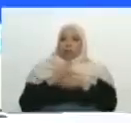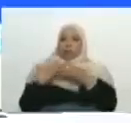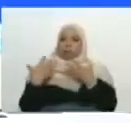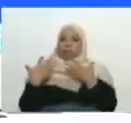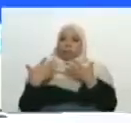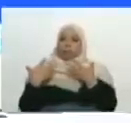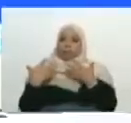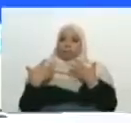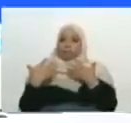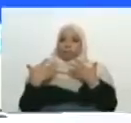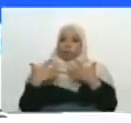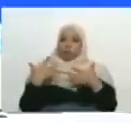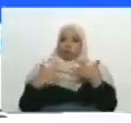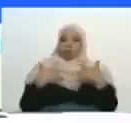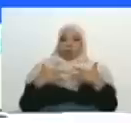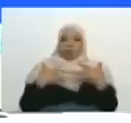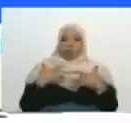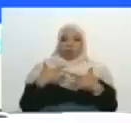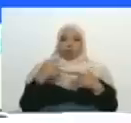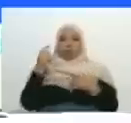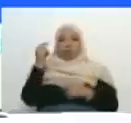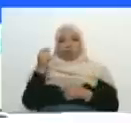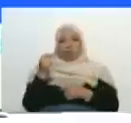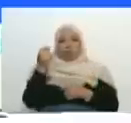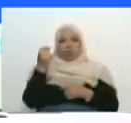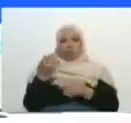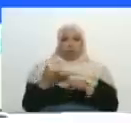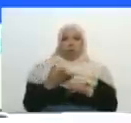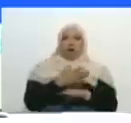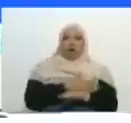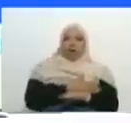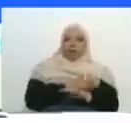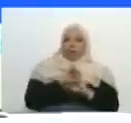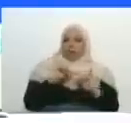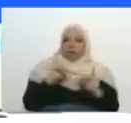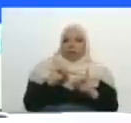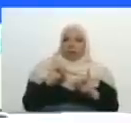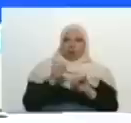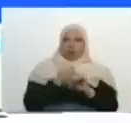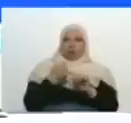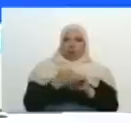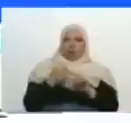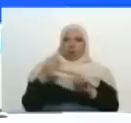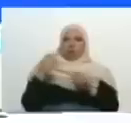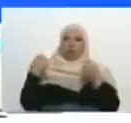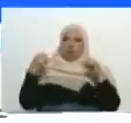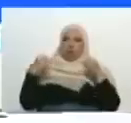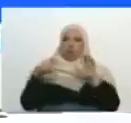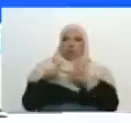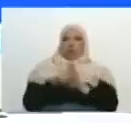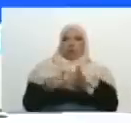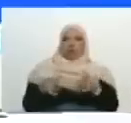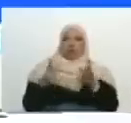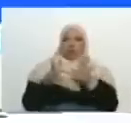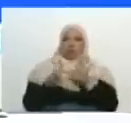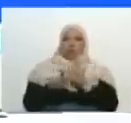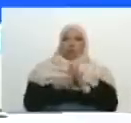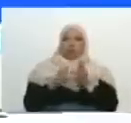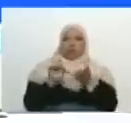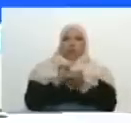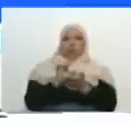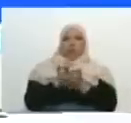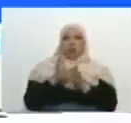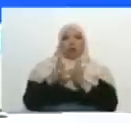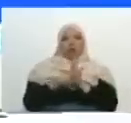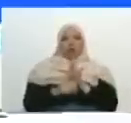a todos estos exdiputados que están usurpando una autoridad, la aplicación inmediata de la ley de extinción de